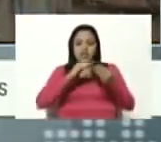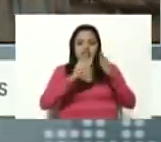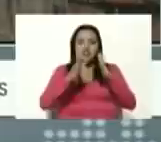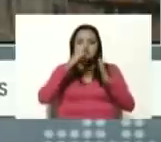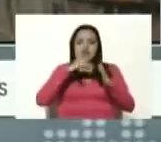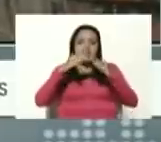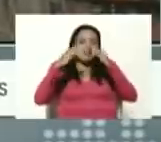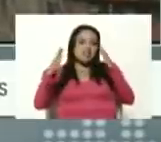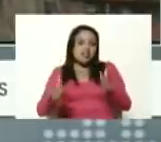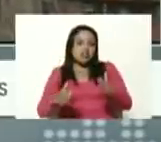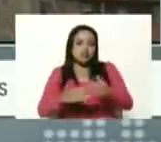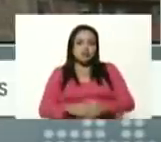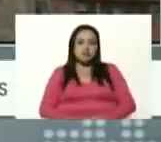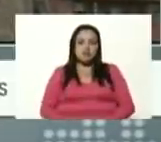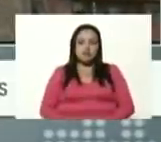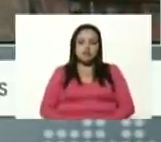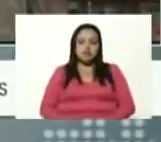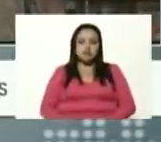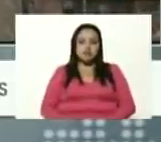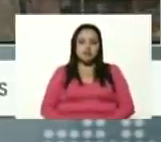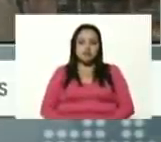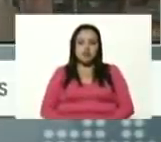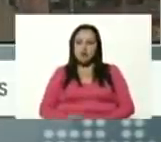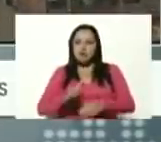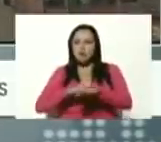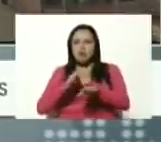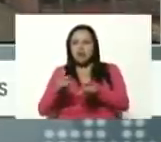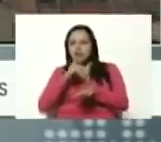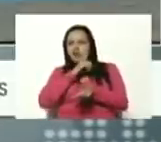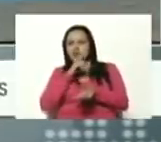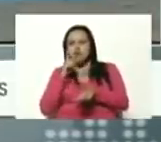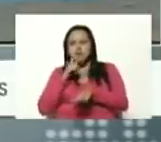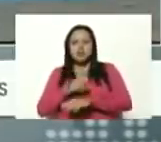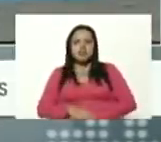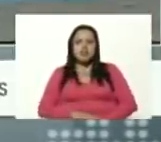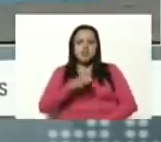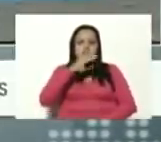no sabían? ¿No se lo habían preguntado? ¿Por qué ese barrio se llama Los Sin Techo?